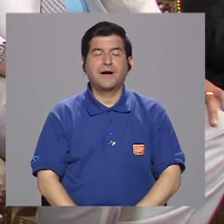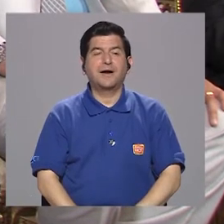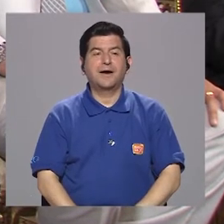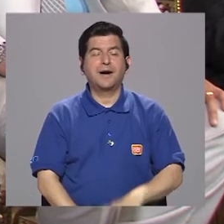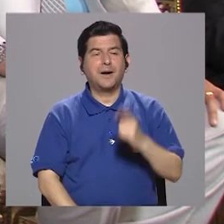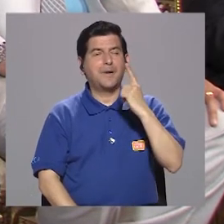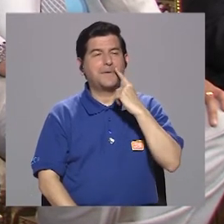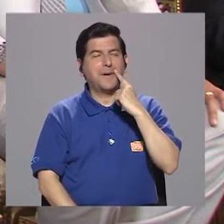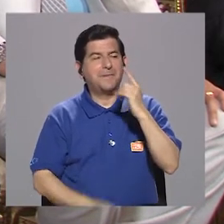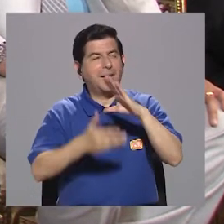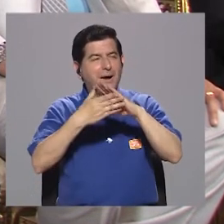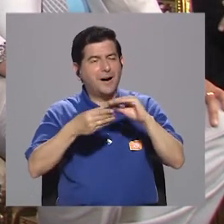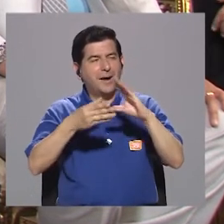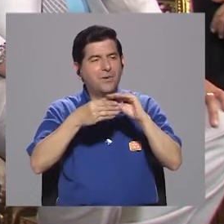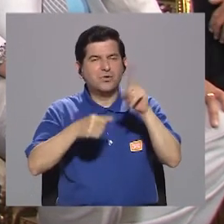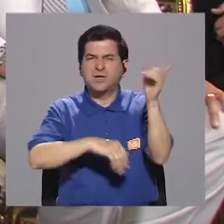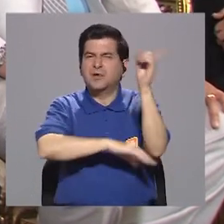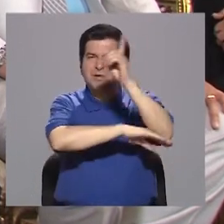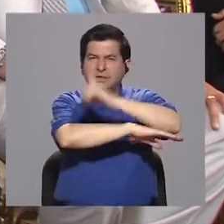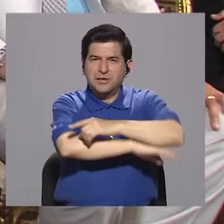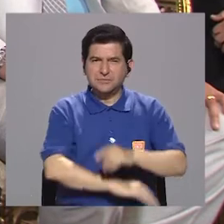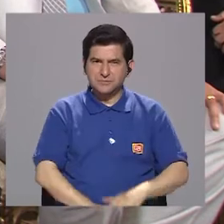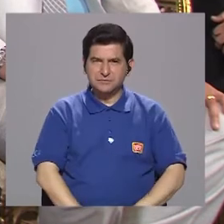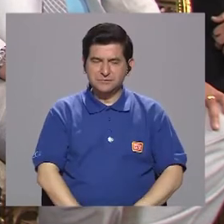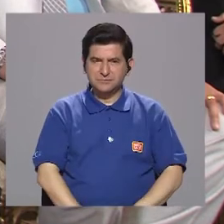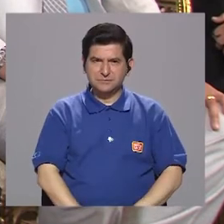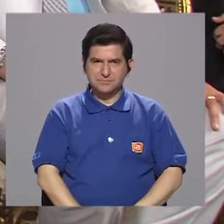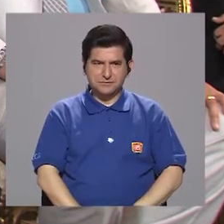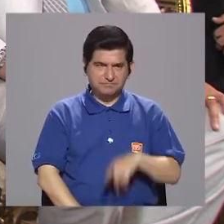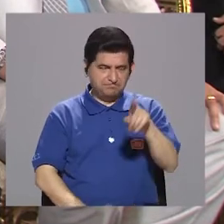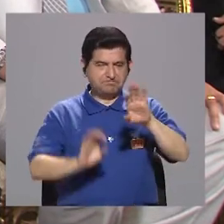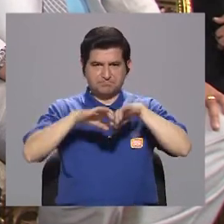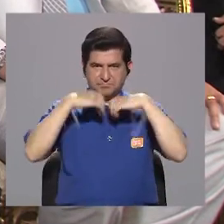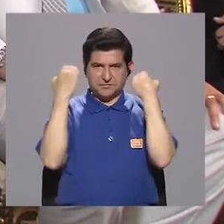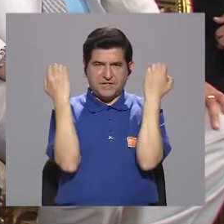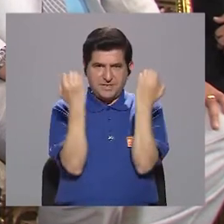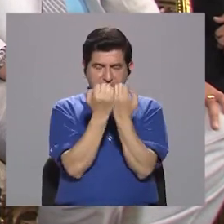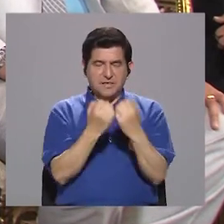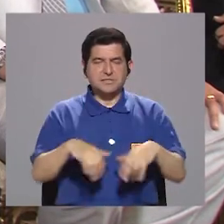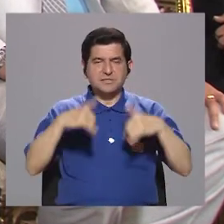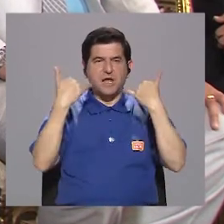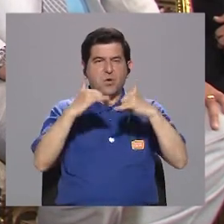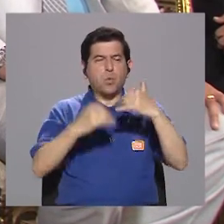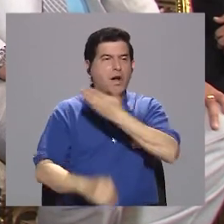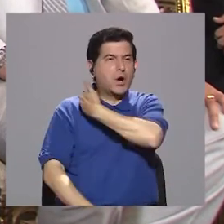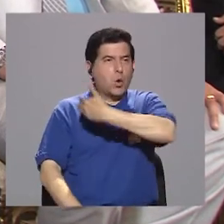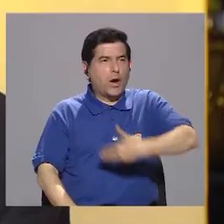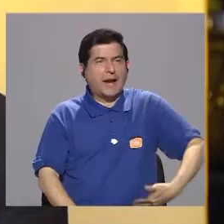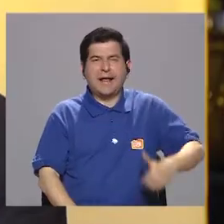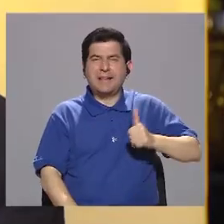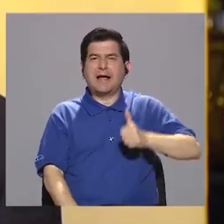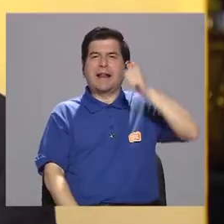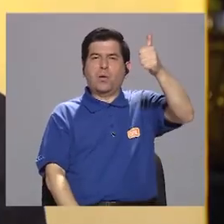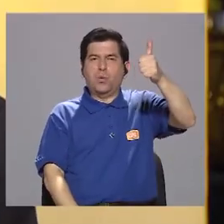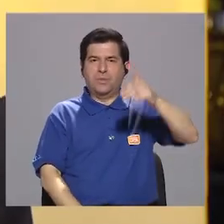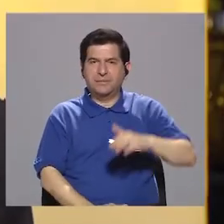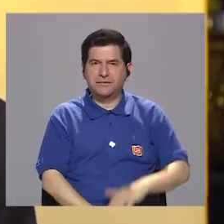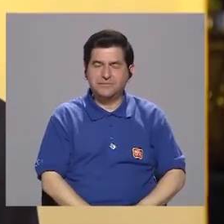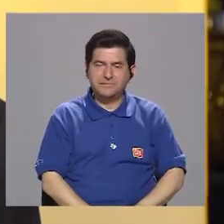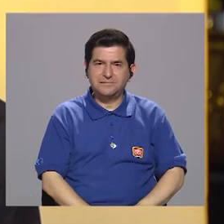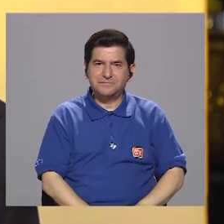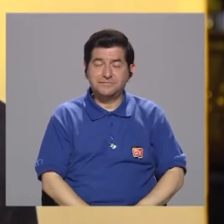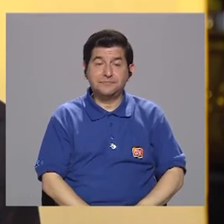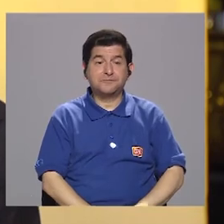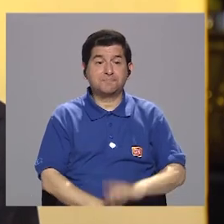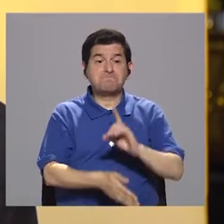contó papá alguna vez que estando en el estadio, un partido de Heredia a la Liga, y